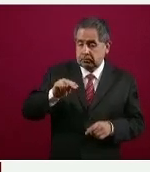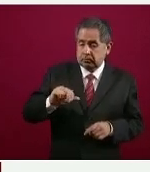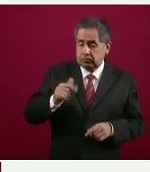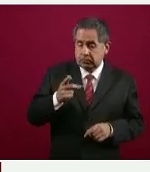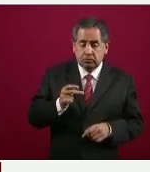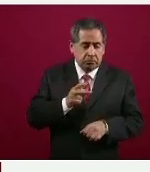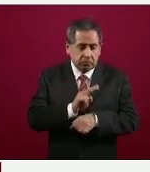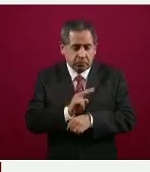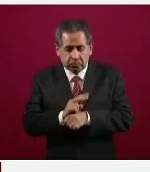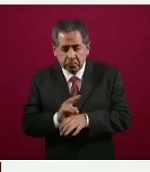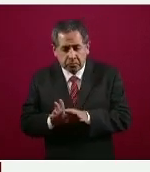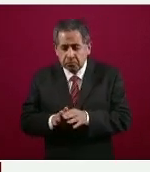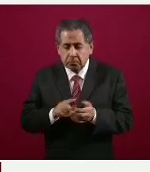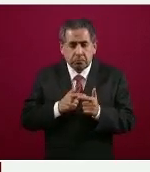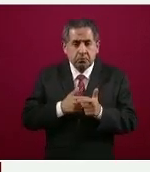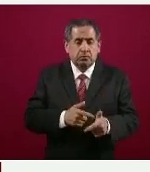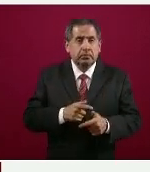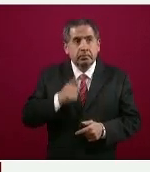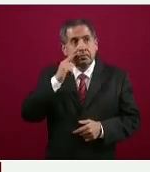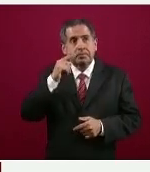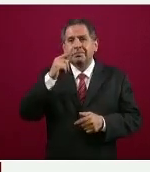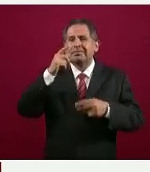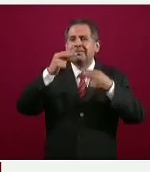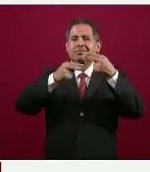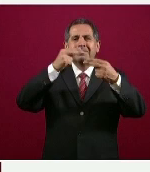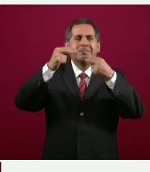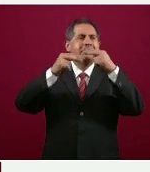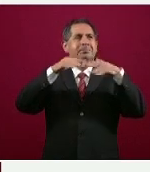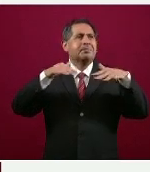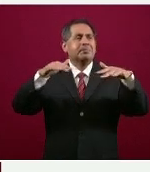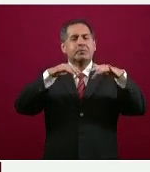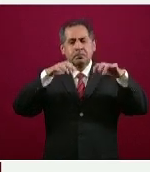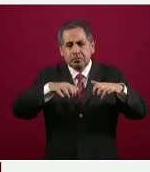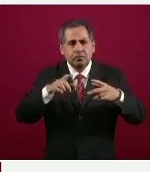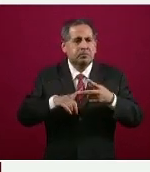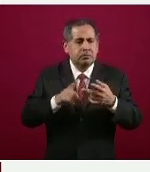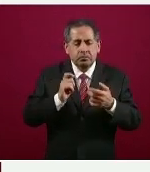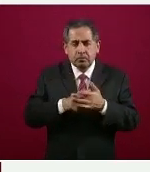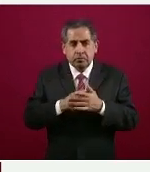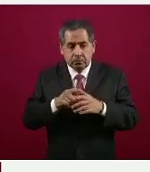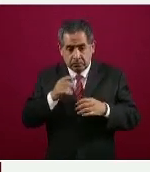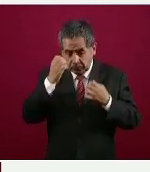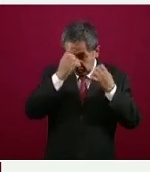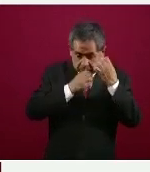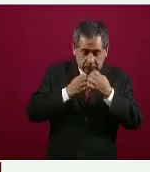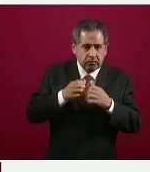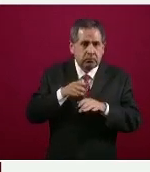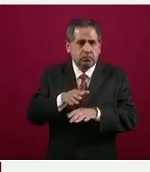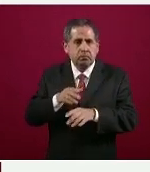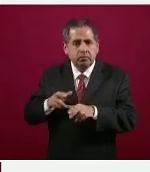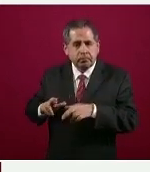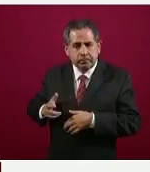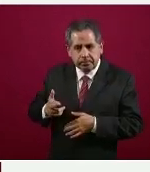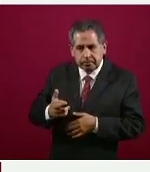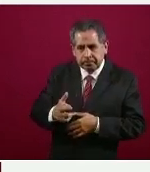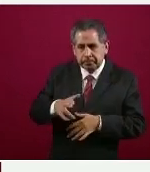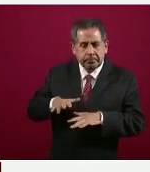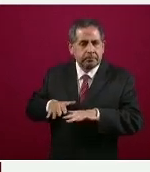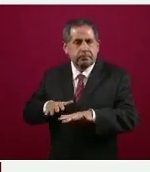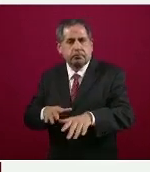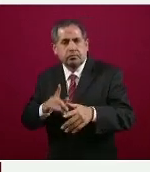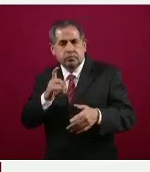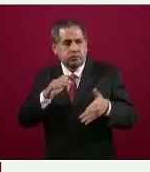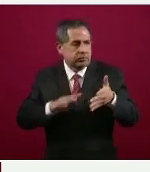monitoreo continuo. Nosotros, el servicio meteorológico, las personas que manejan, operan los ríos, las personas que manejan las